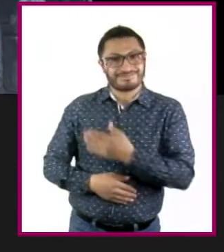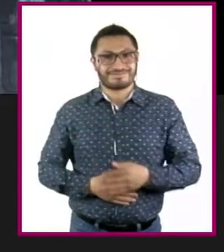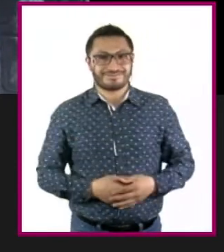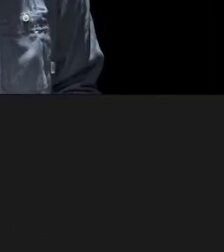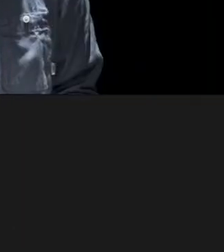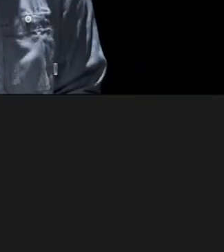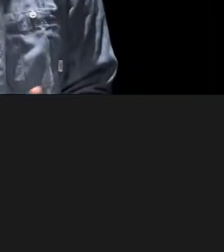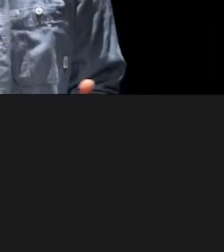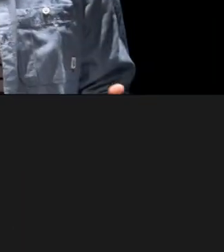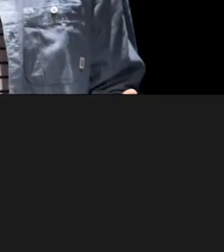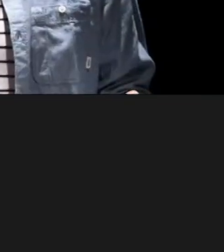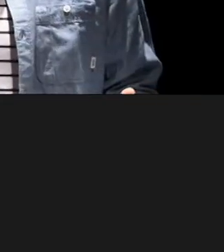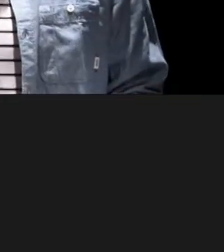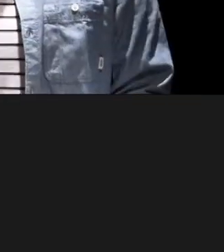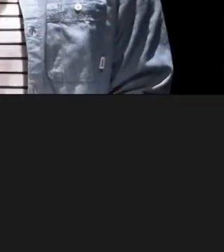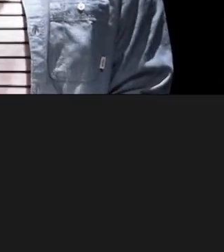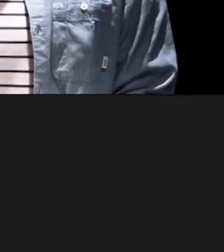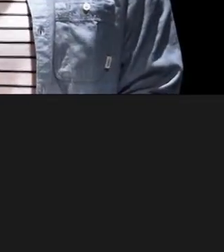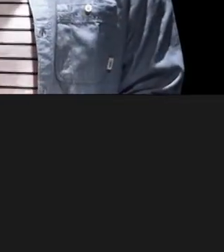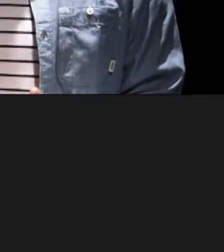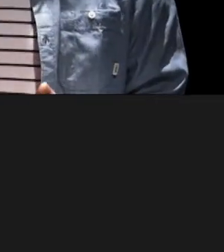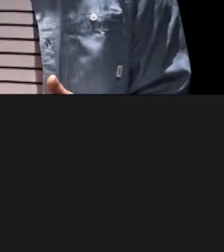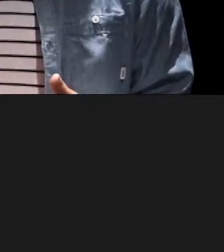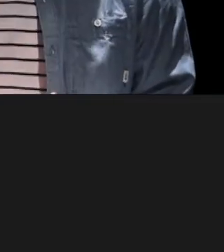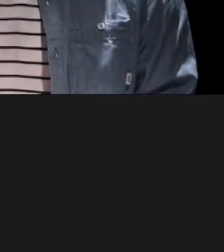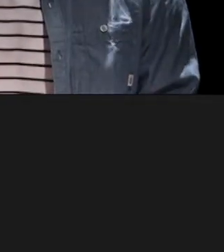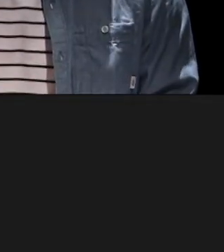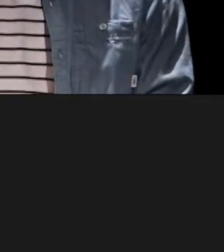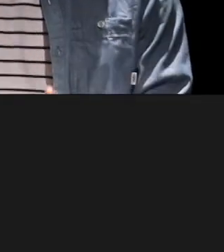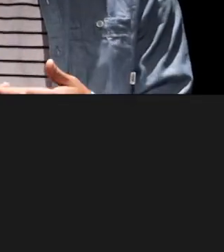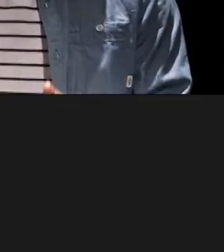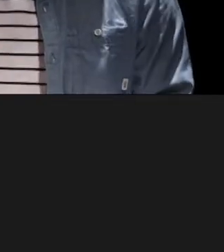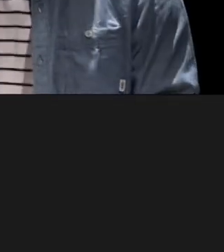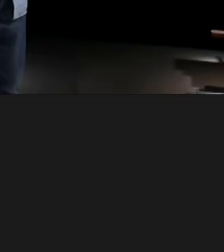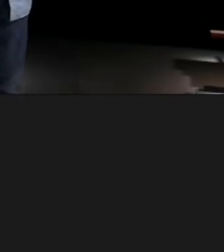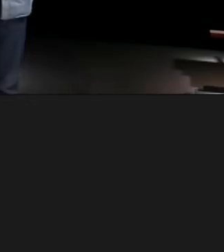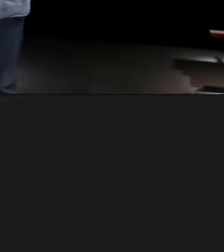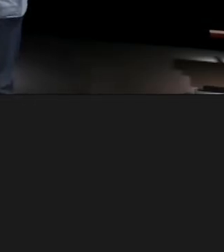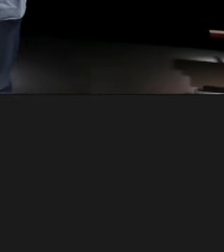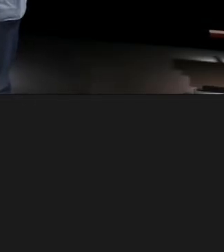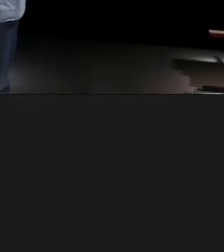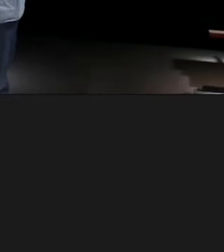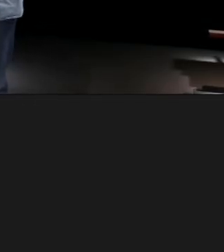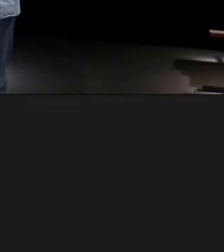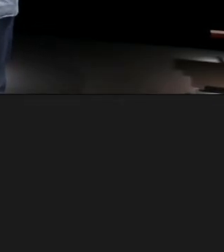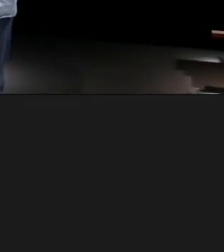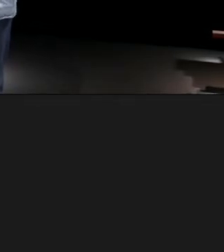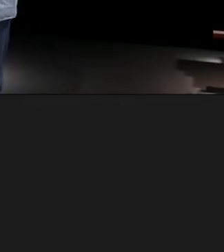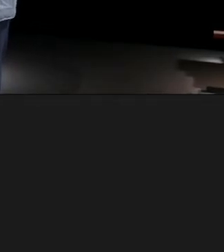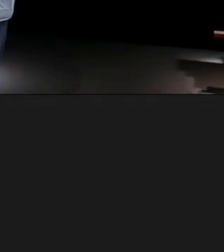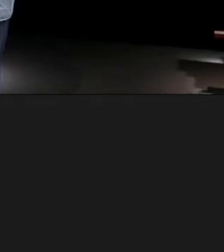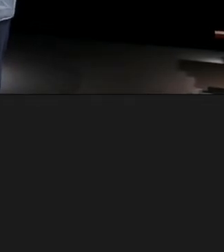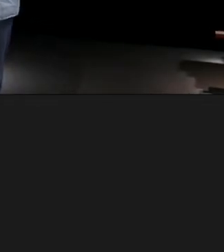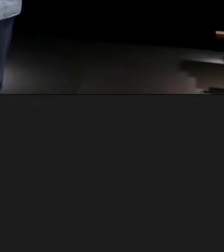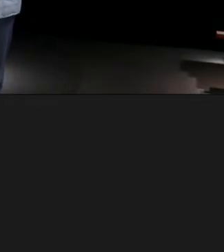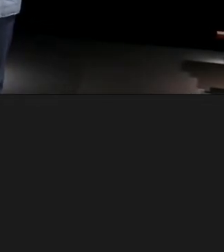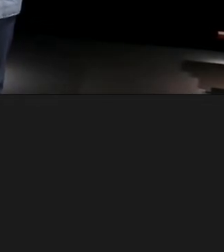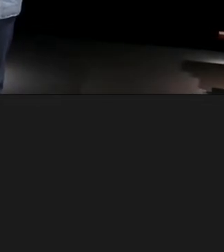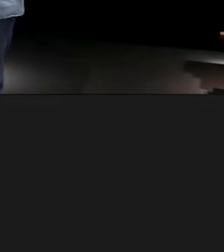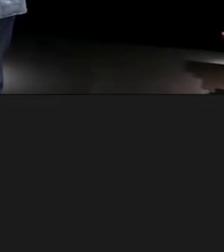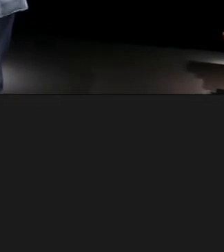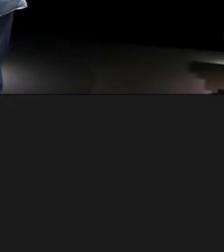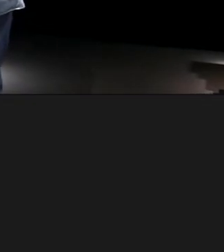voluntad por sí misma no es suficiente para determinar el valor moral de una acción, pero sí es indispensable para que